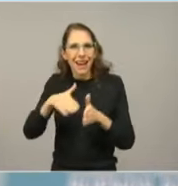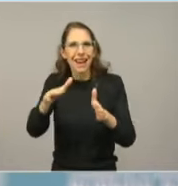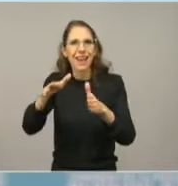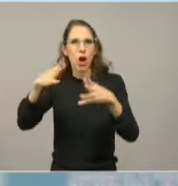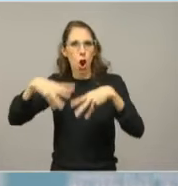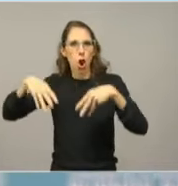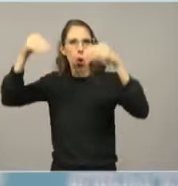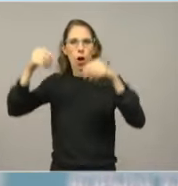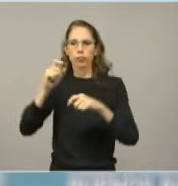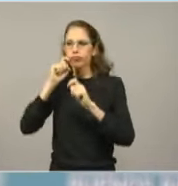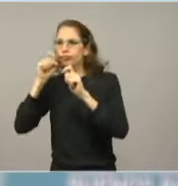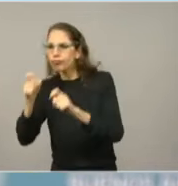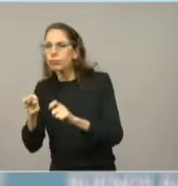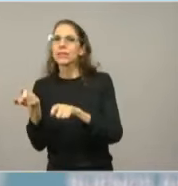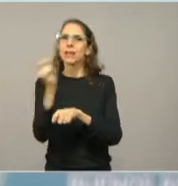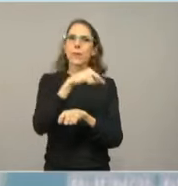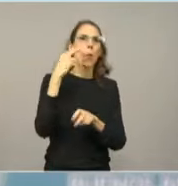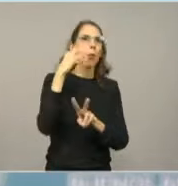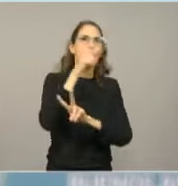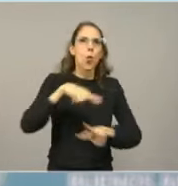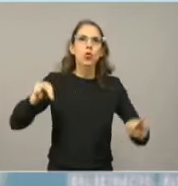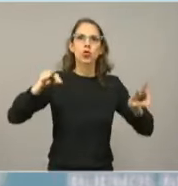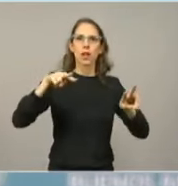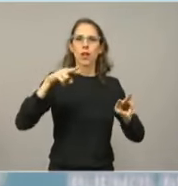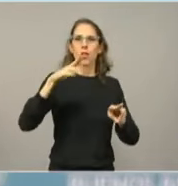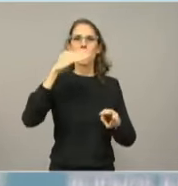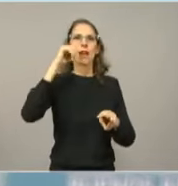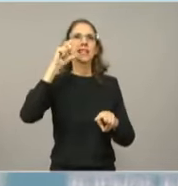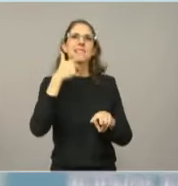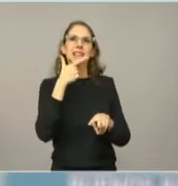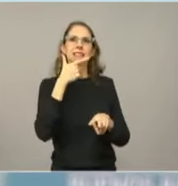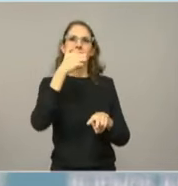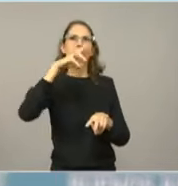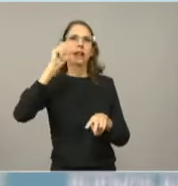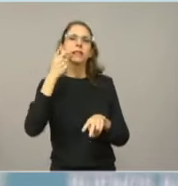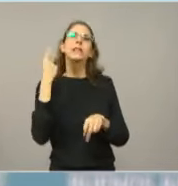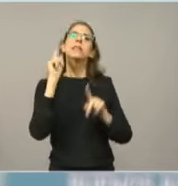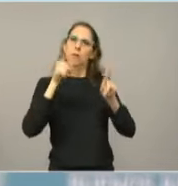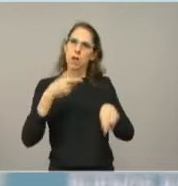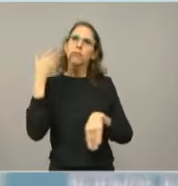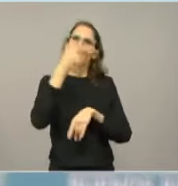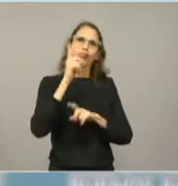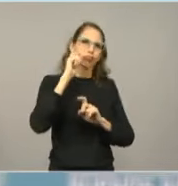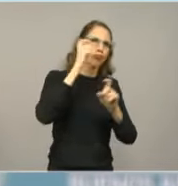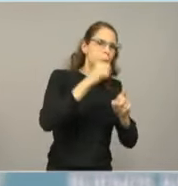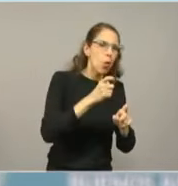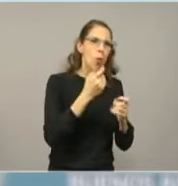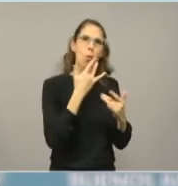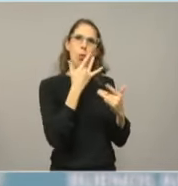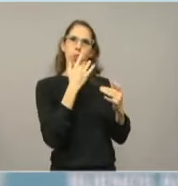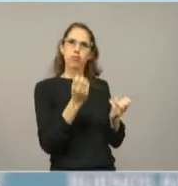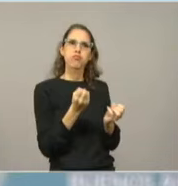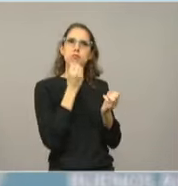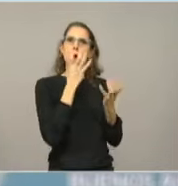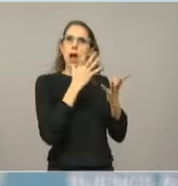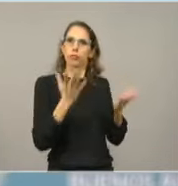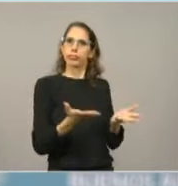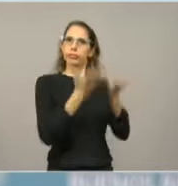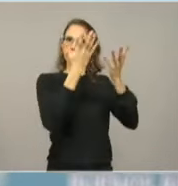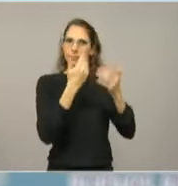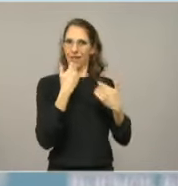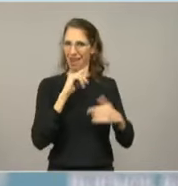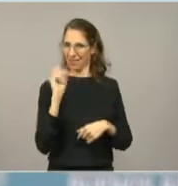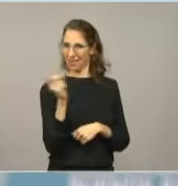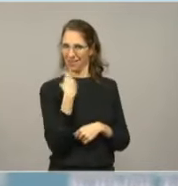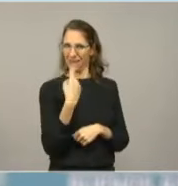visitando el museo de Bellas Artes que fue en valor fue puesto en valor Perdón por por nuestro gobierno y también inaugurando un